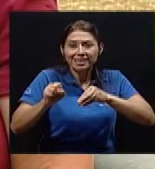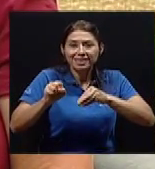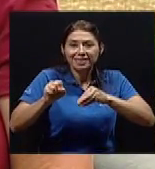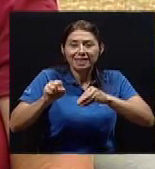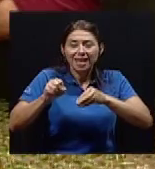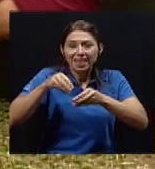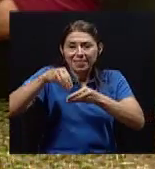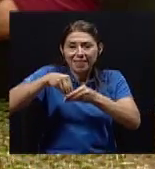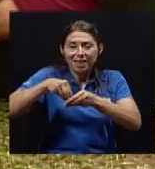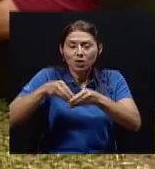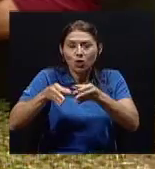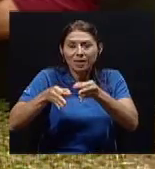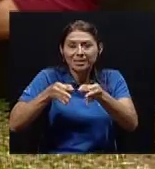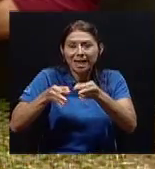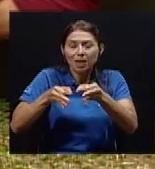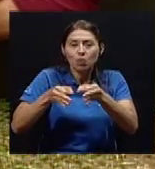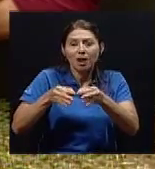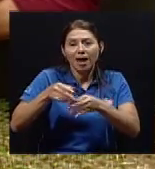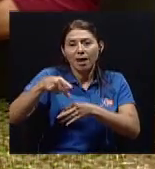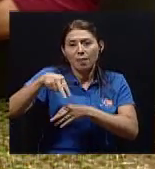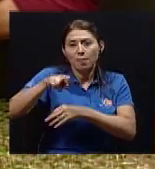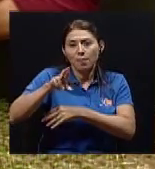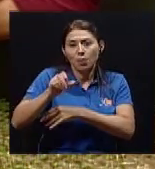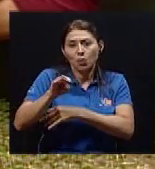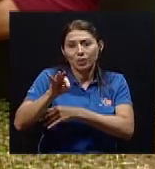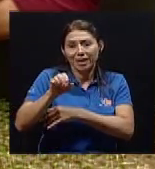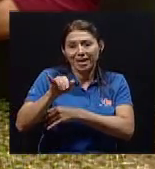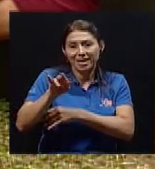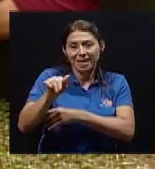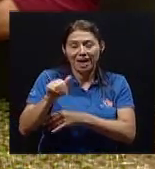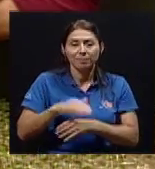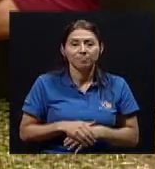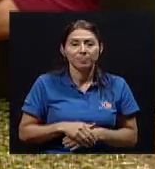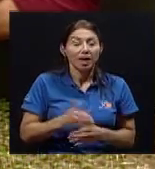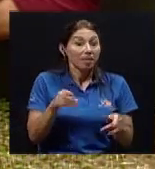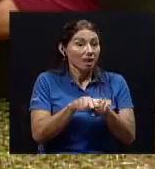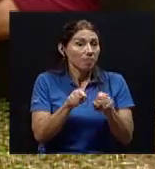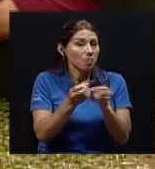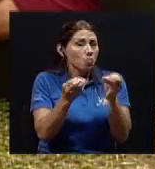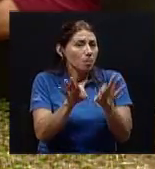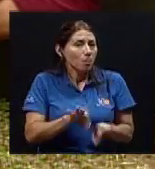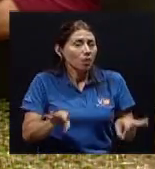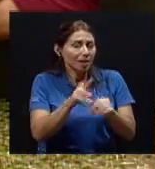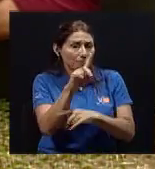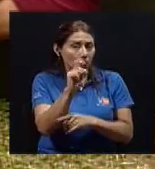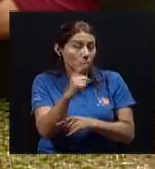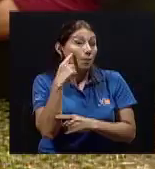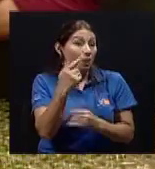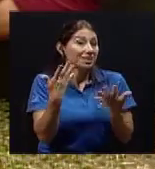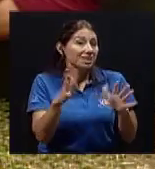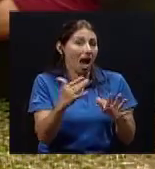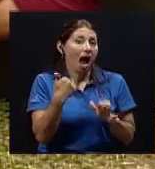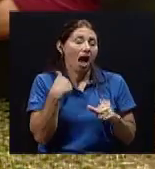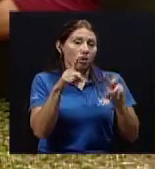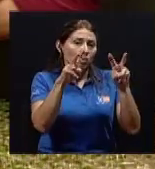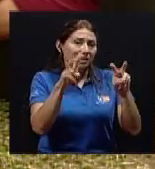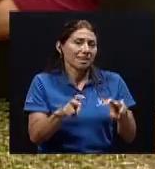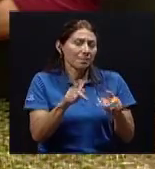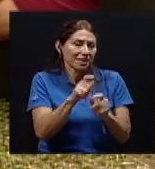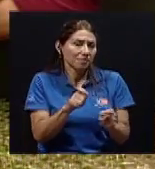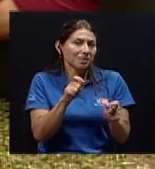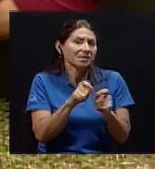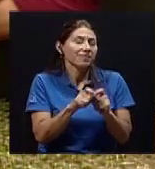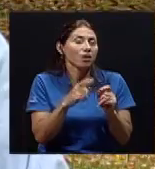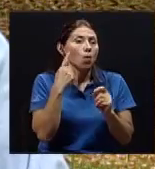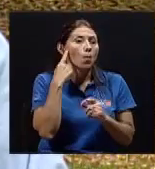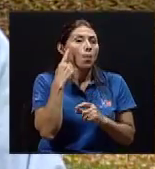vez una pregunta muy importante también, porque existe un examen muy, muy específico, por ejemplo, bueno, el diagnóstico para el